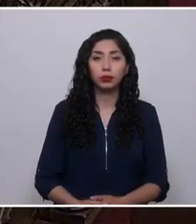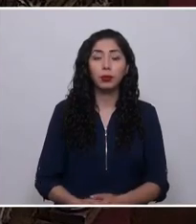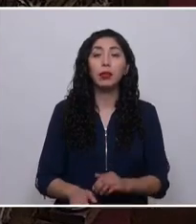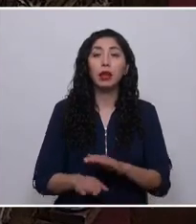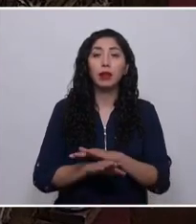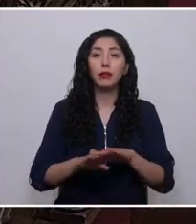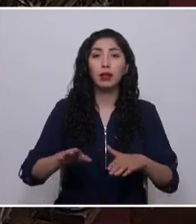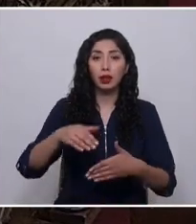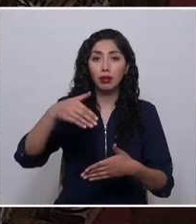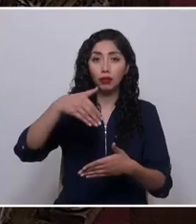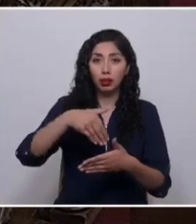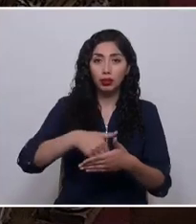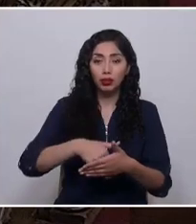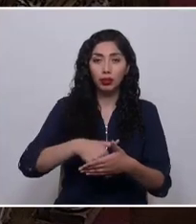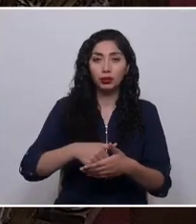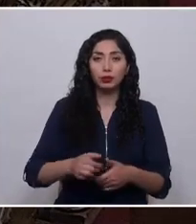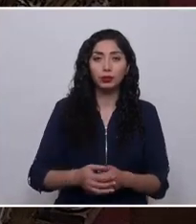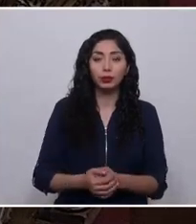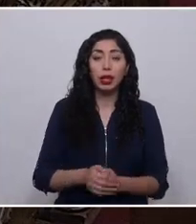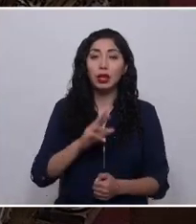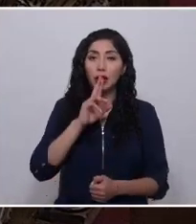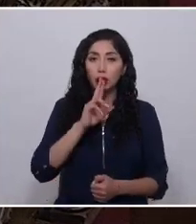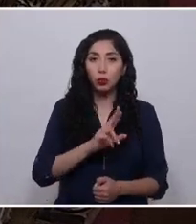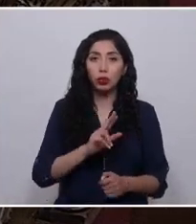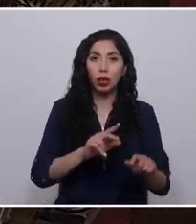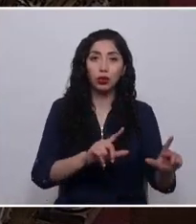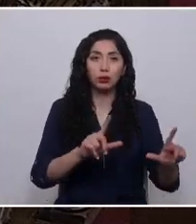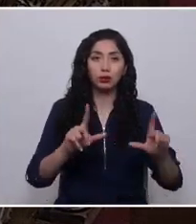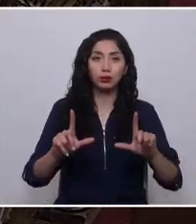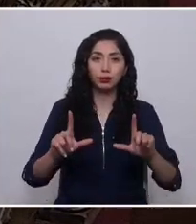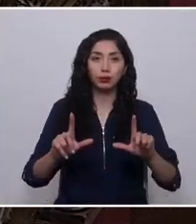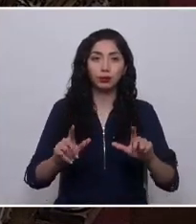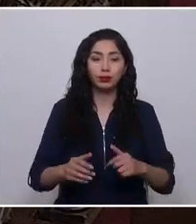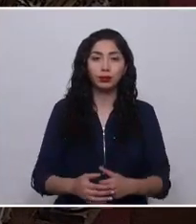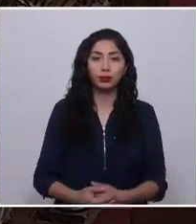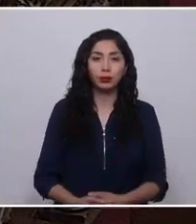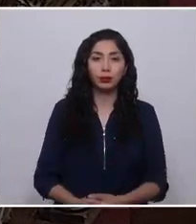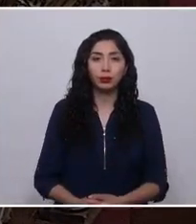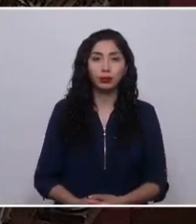Finalizada la votación, resultado de la votación.